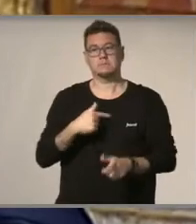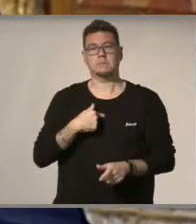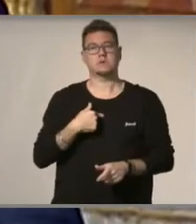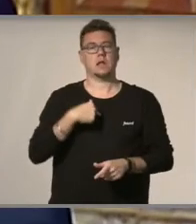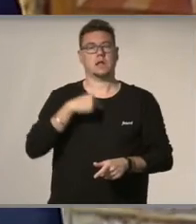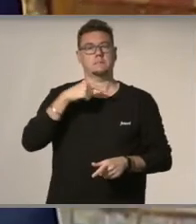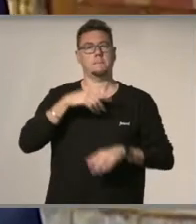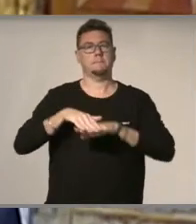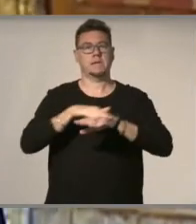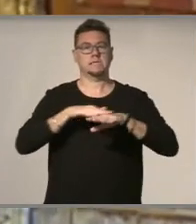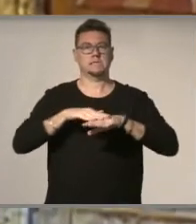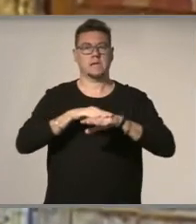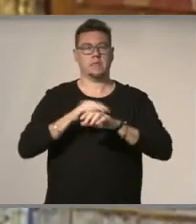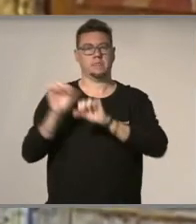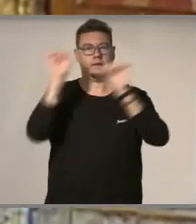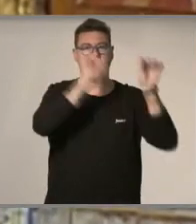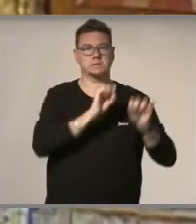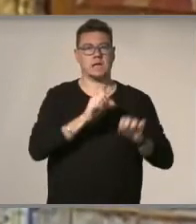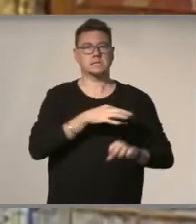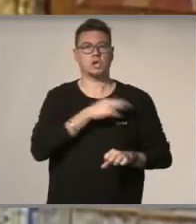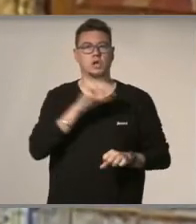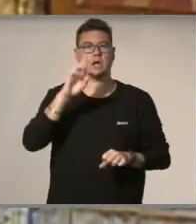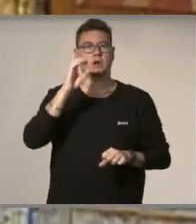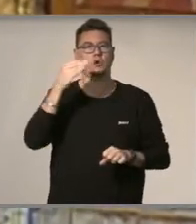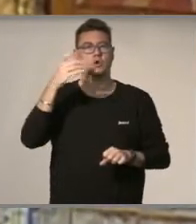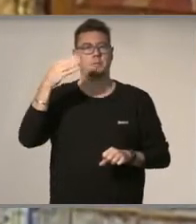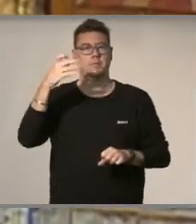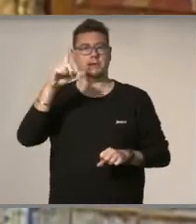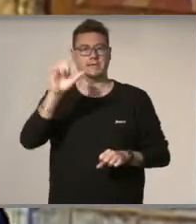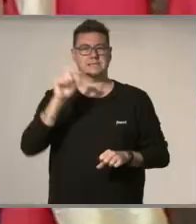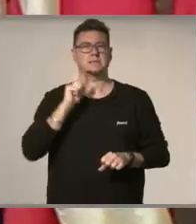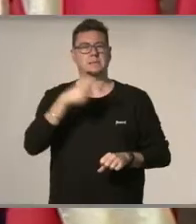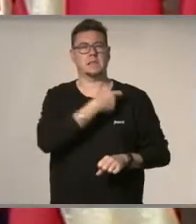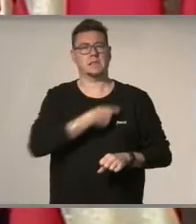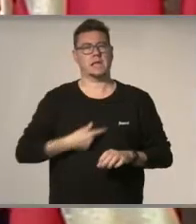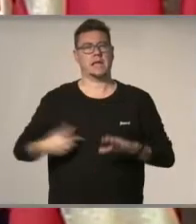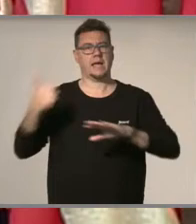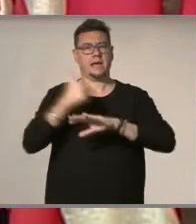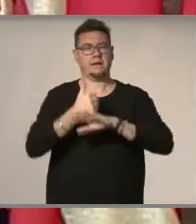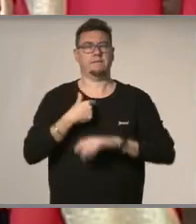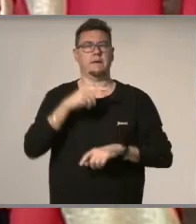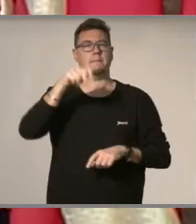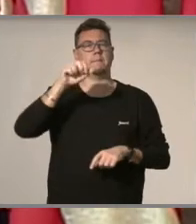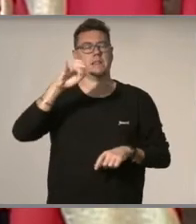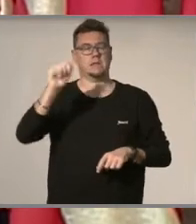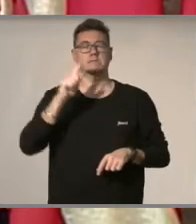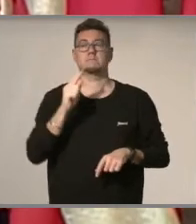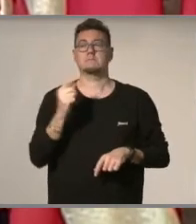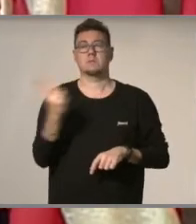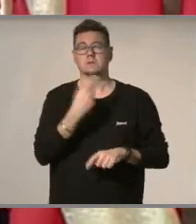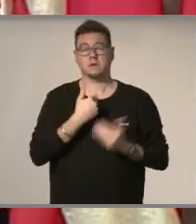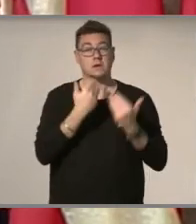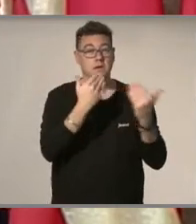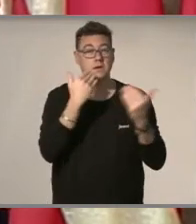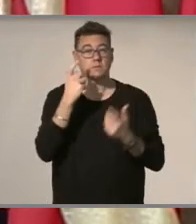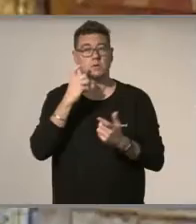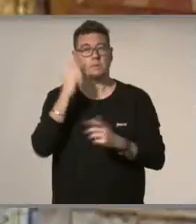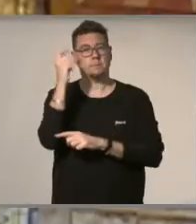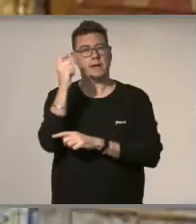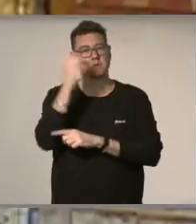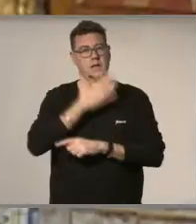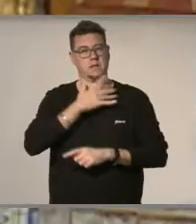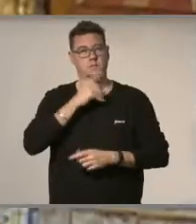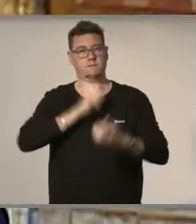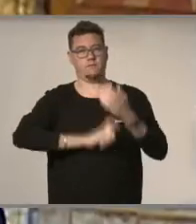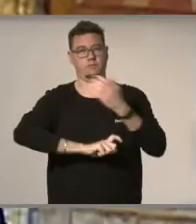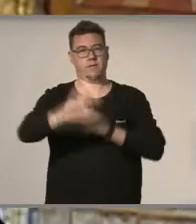Defensa, Margarita Robles, y en el teniente general jefe, Luis Martínez Mejide, a los que agradezco en nombre del patronato de la